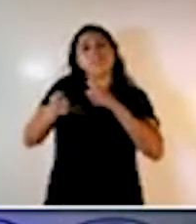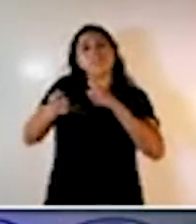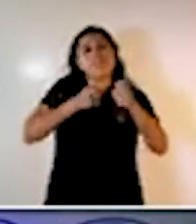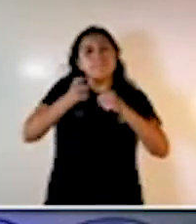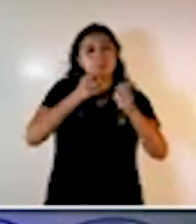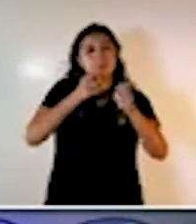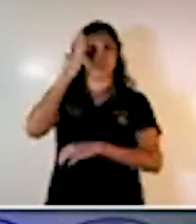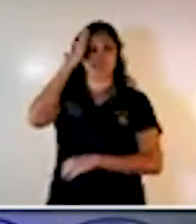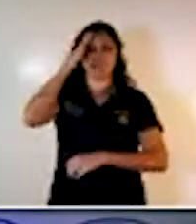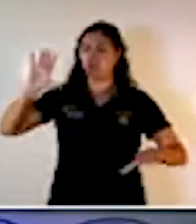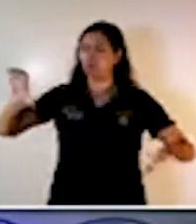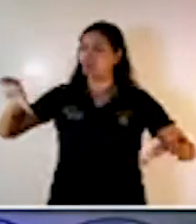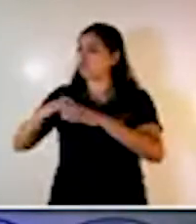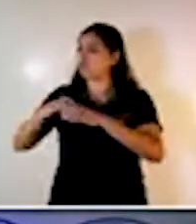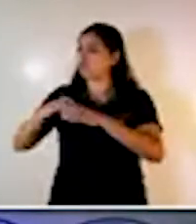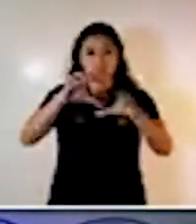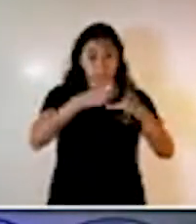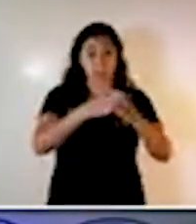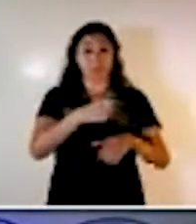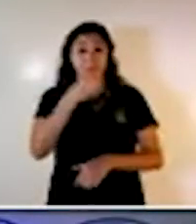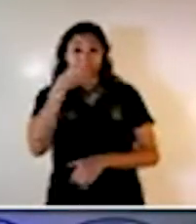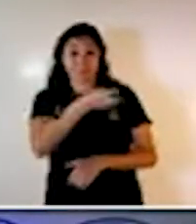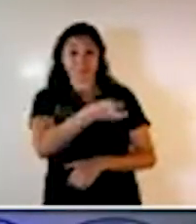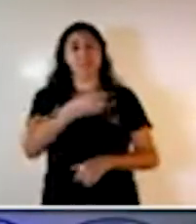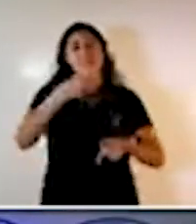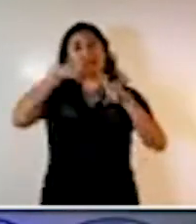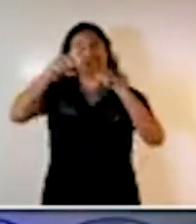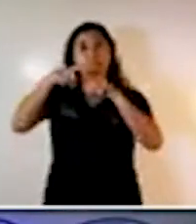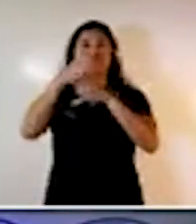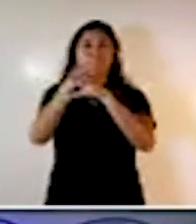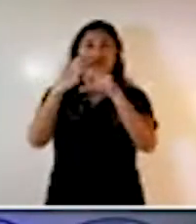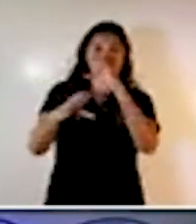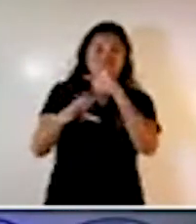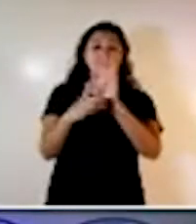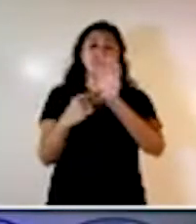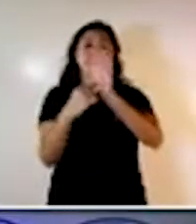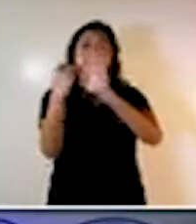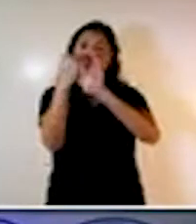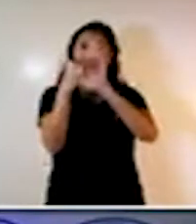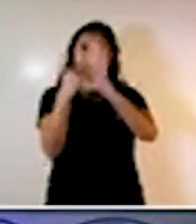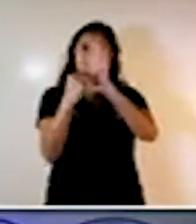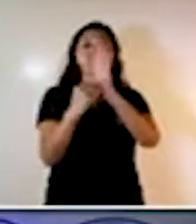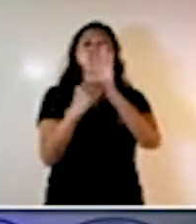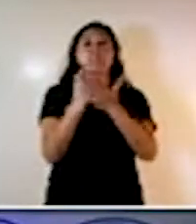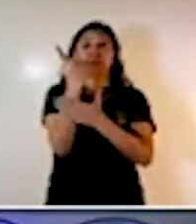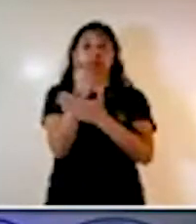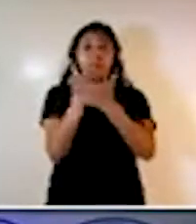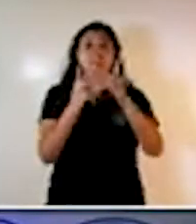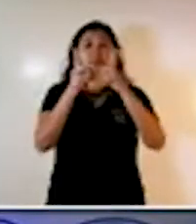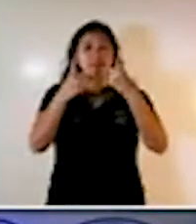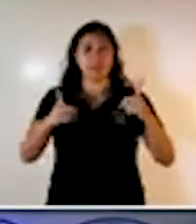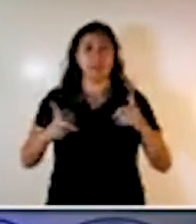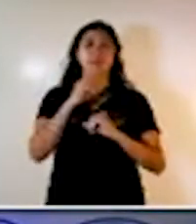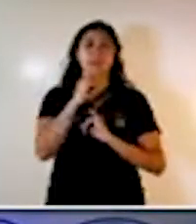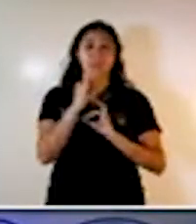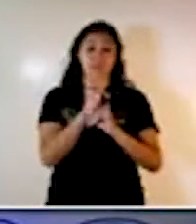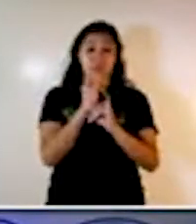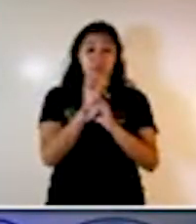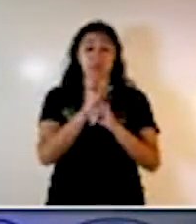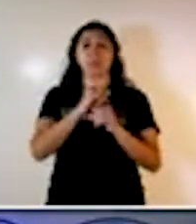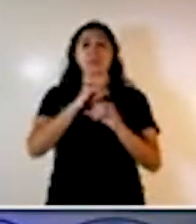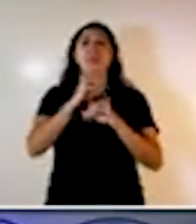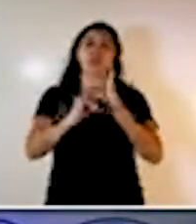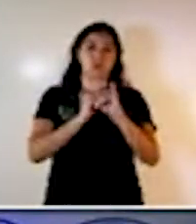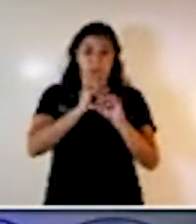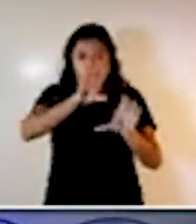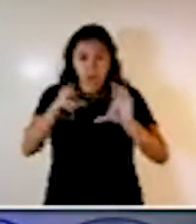realizadas durante el último año como los resultados obtenidos a partir del liderazgo colectivo. Dichas